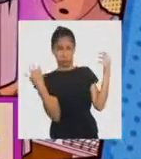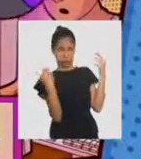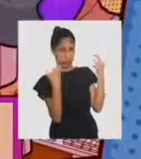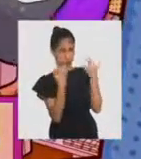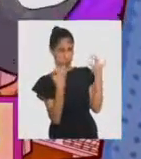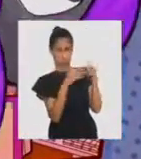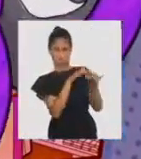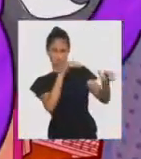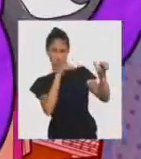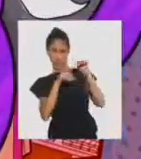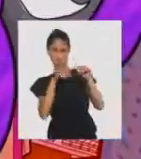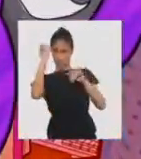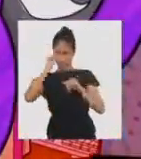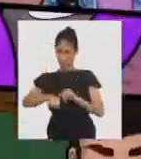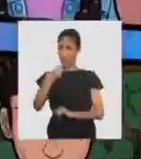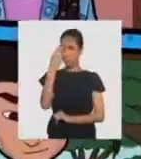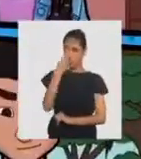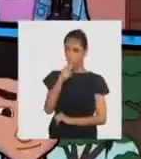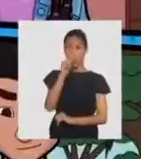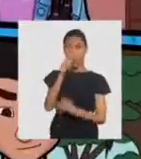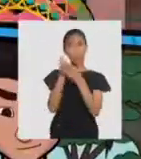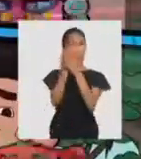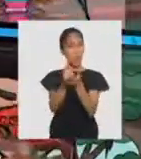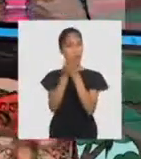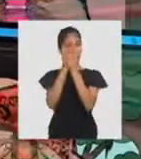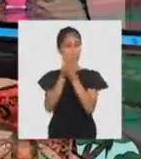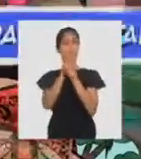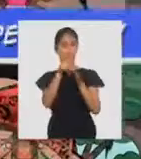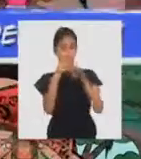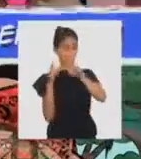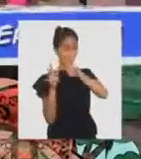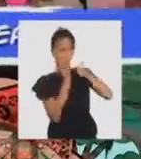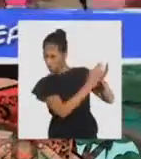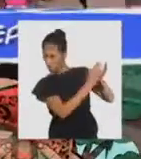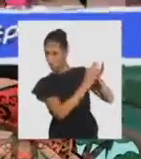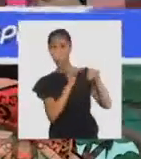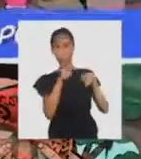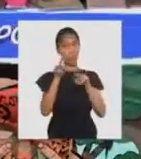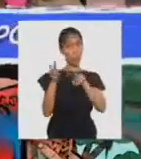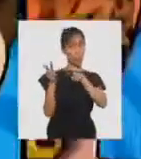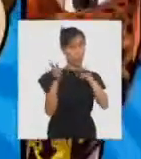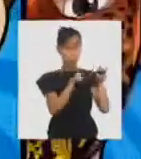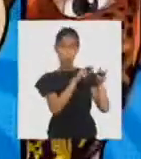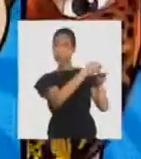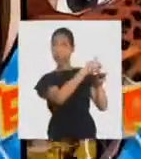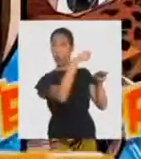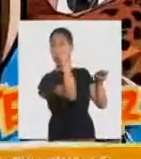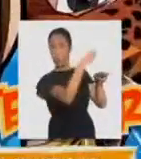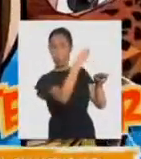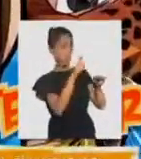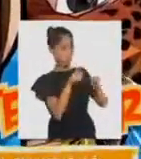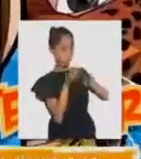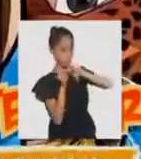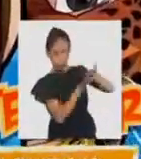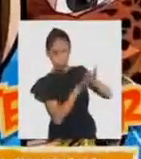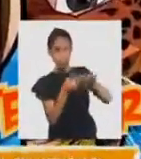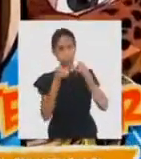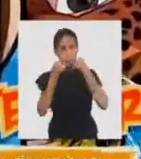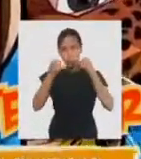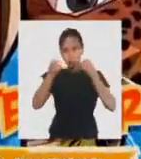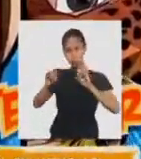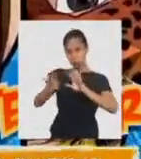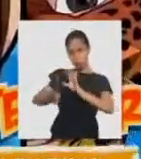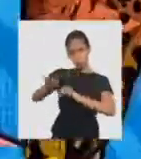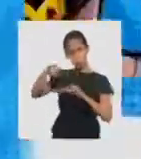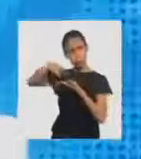de qué manera nos puede afectar, ¿no? O sea, de qué manera. Como el interés simple nos habla de que según el monto que depositemos, lo